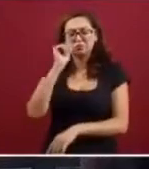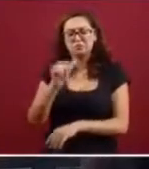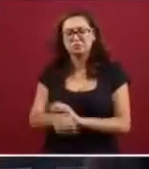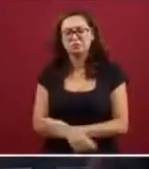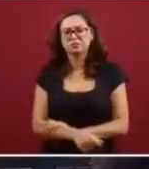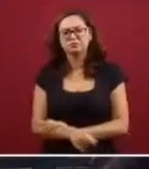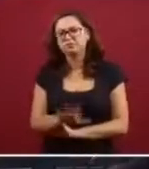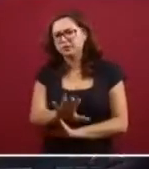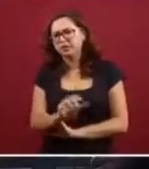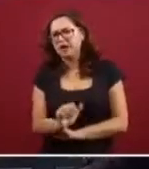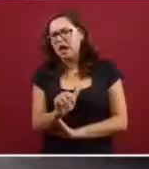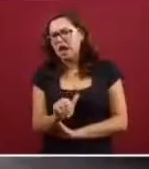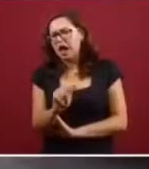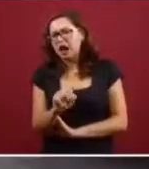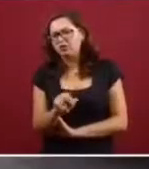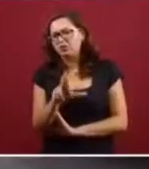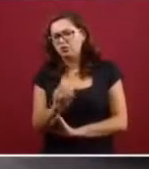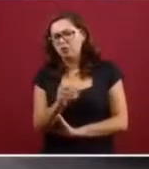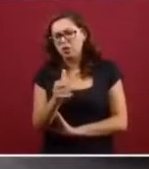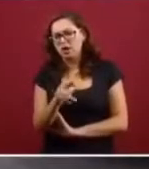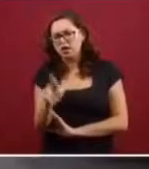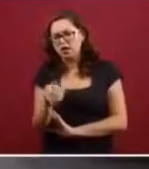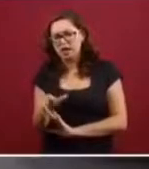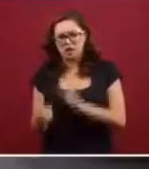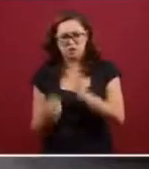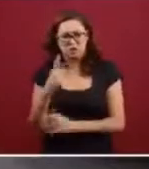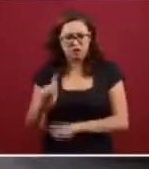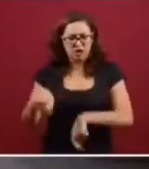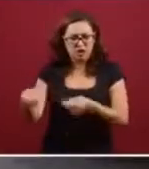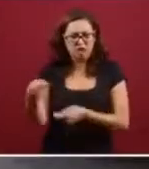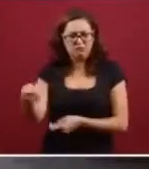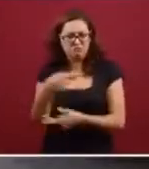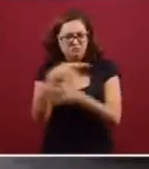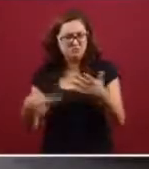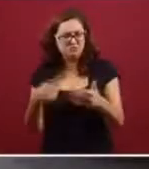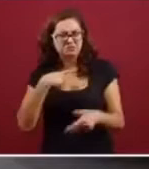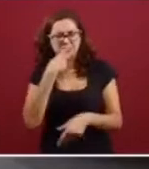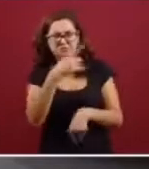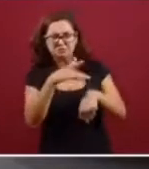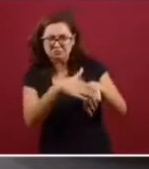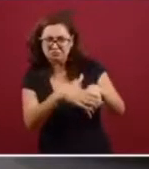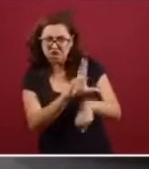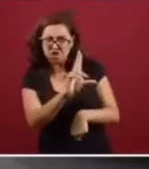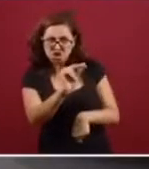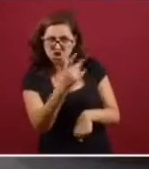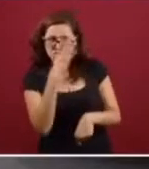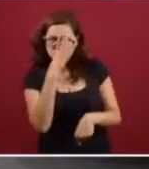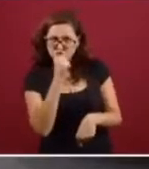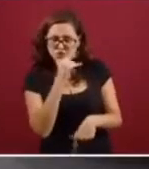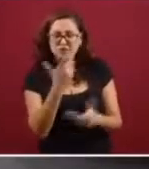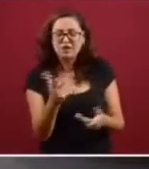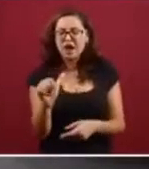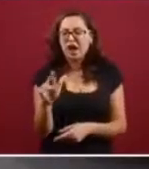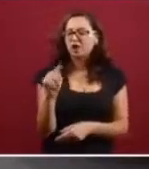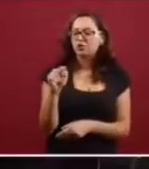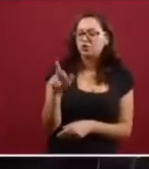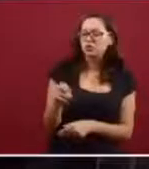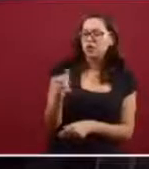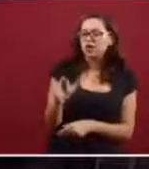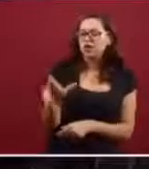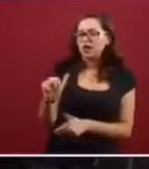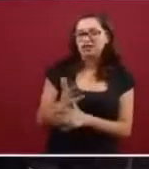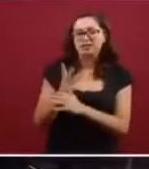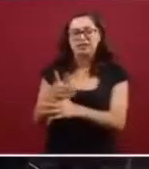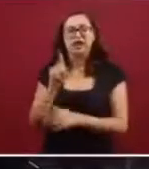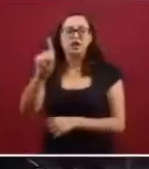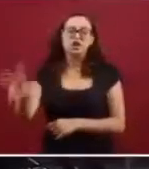Oiga, Arturo Herrera le va a poder decir que no, incluyendo alguna de sus obras prioritarias. Hay que recordar que Arturo Herrera había dicho, pues